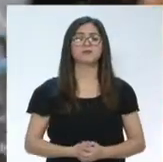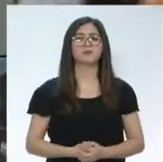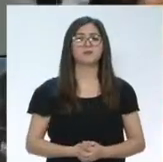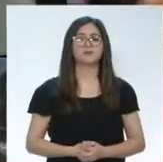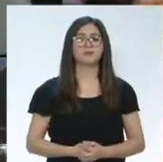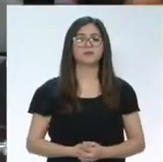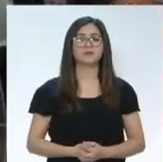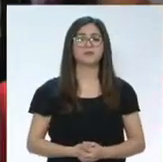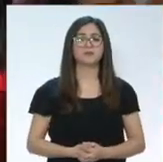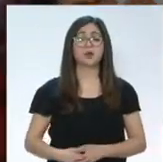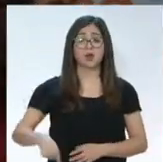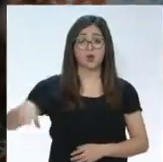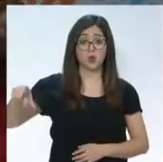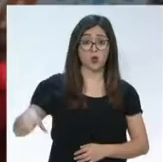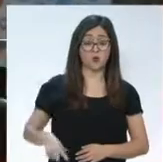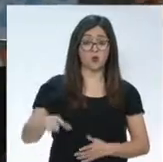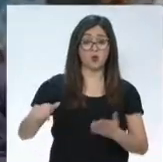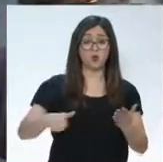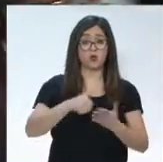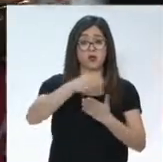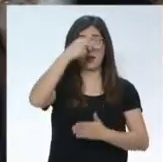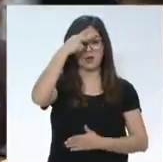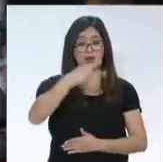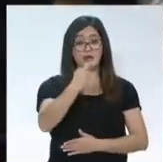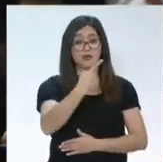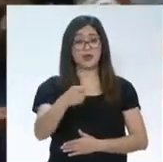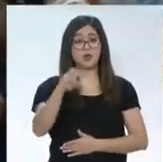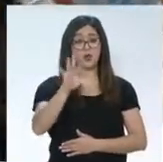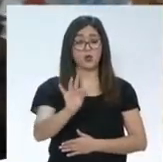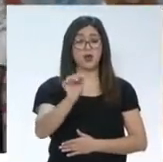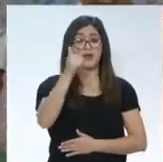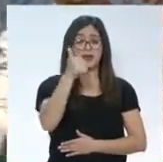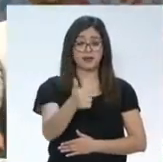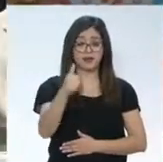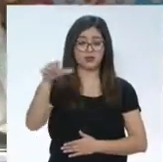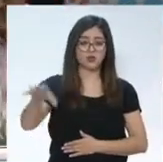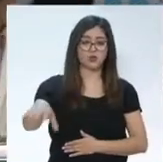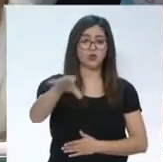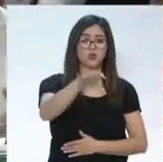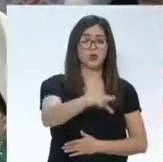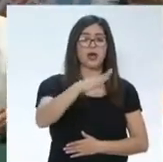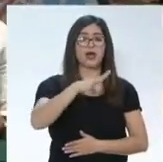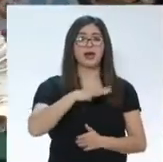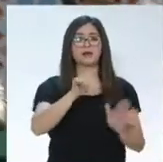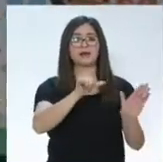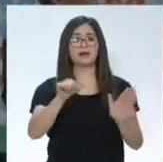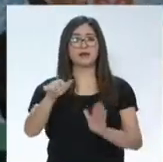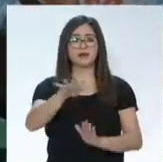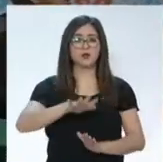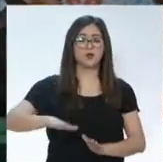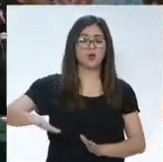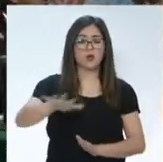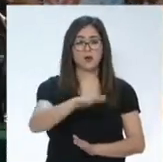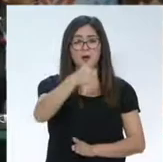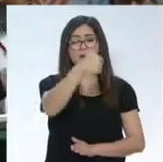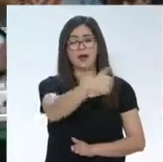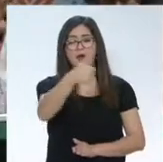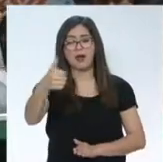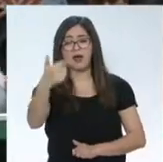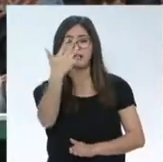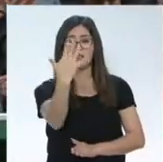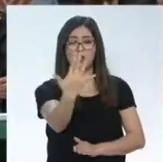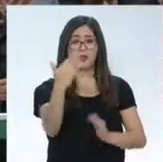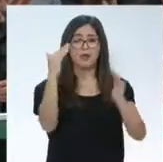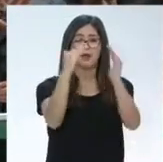contratos, el gobierno local integró en 146 cuadrantes los sitios dañados de 600 colonias. En cada uno hay un promedio de 50